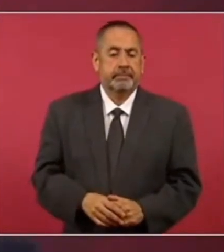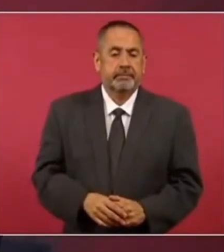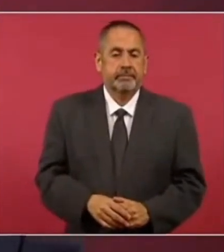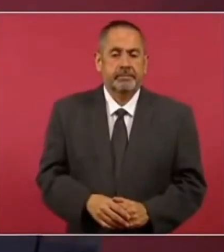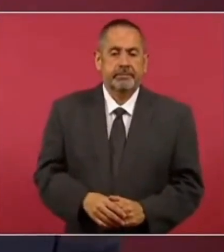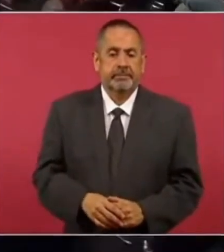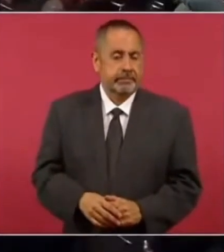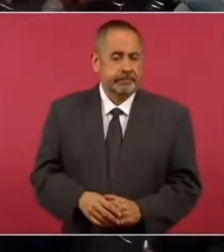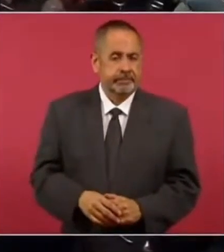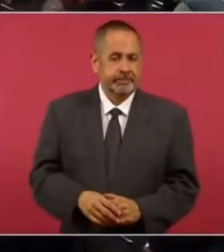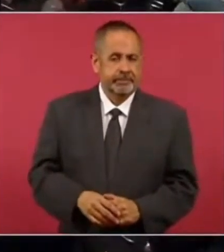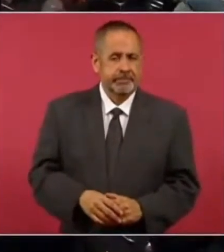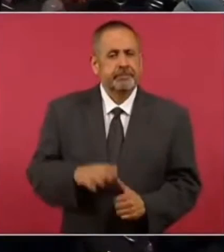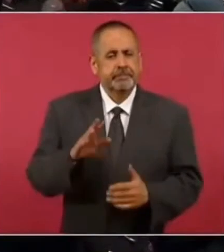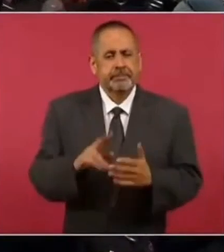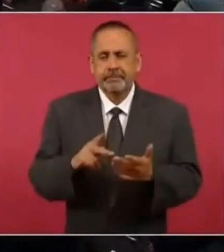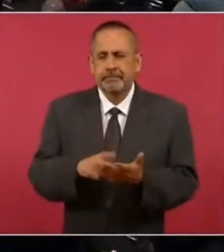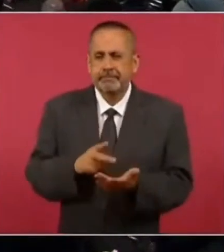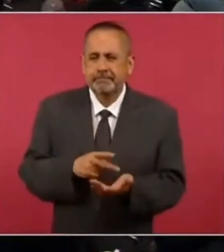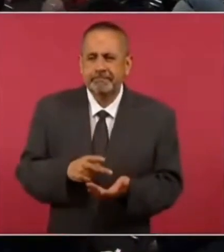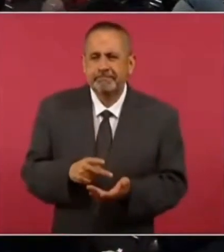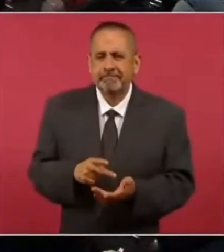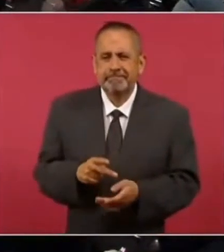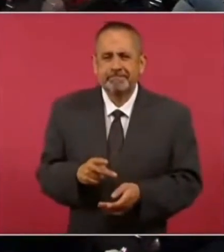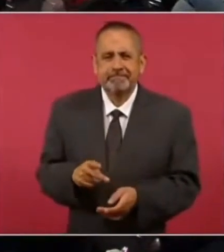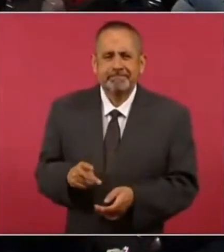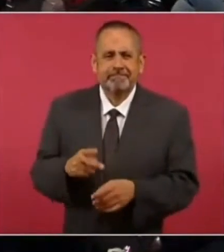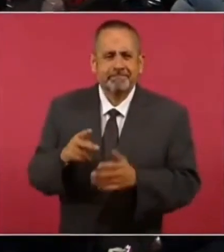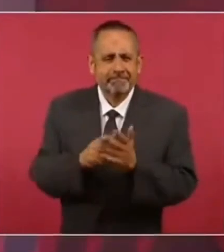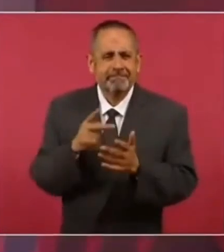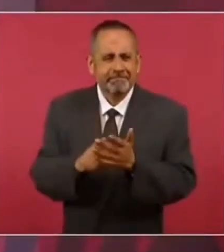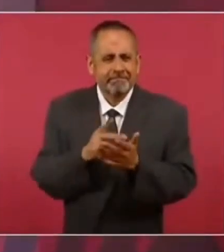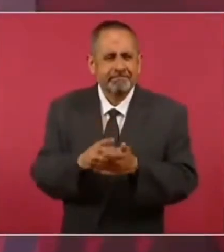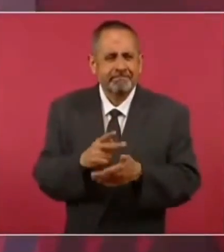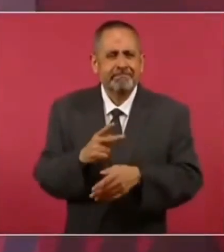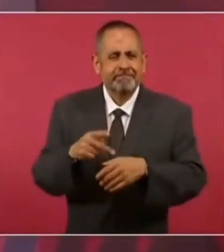Hay veces que tengo que estar recordando que el cambio